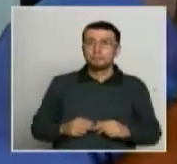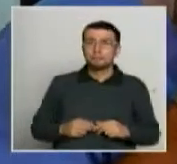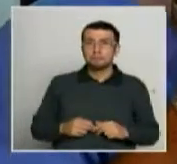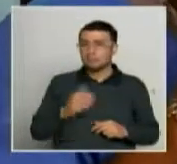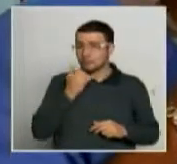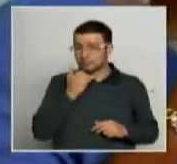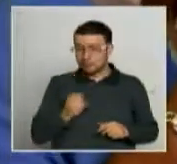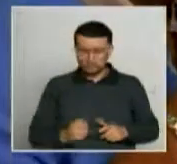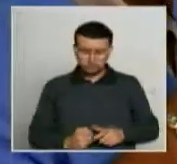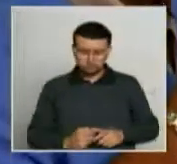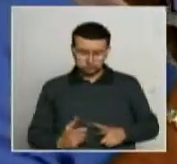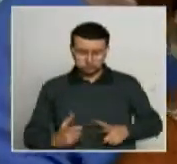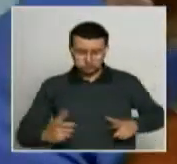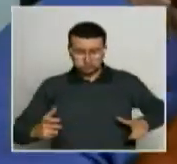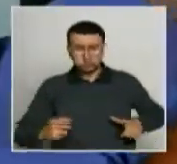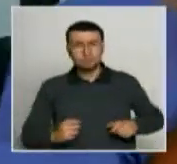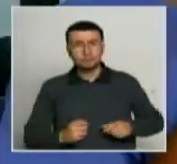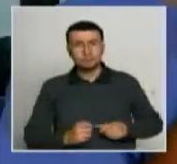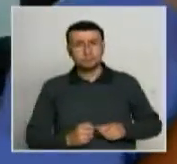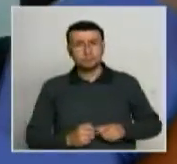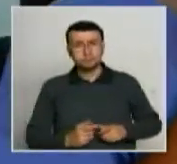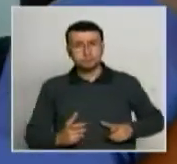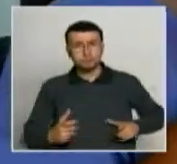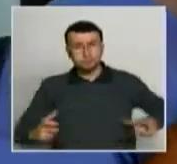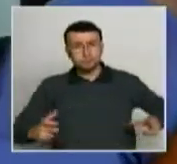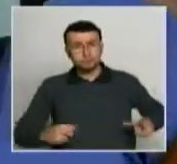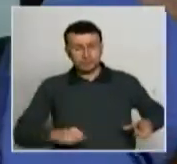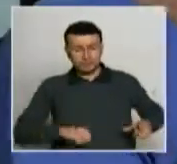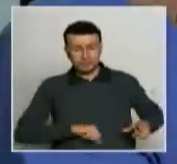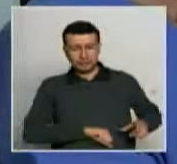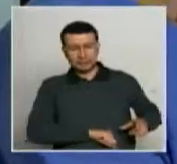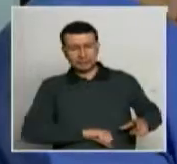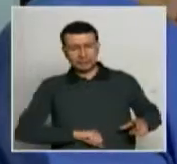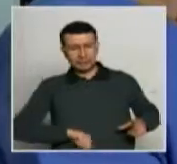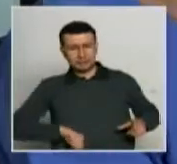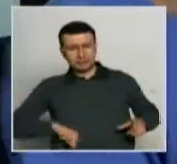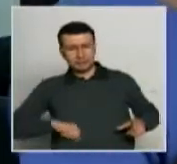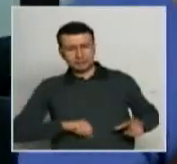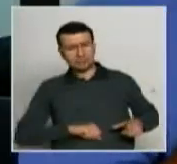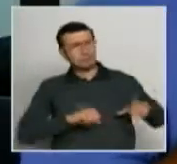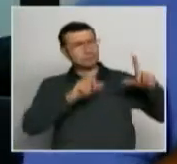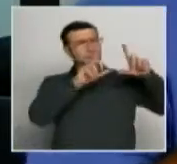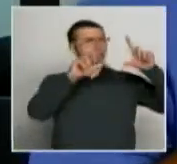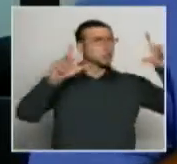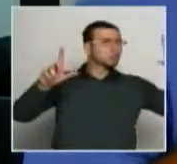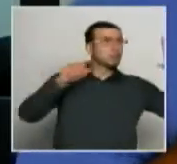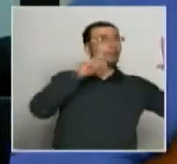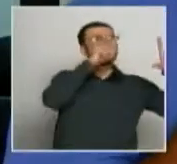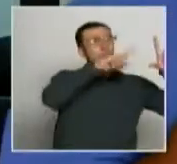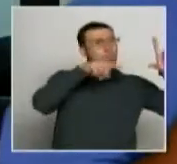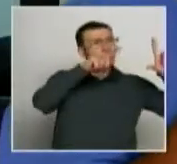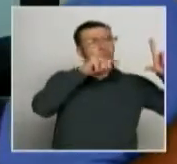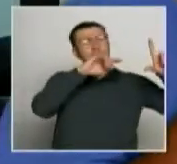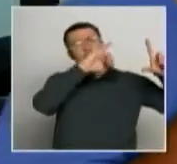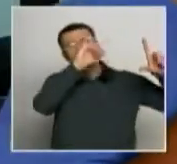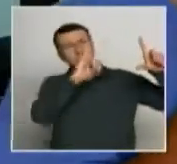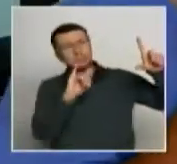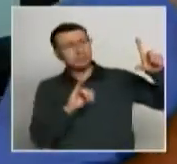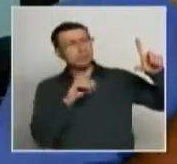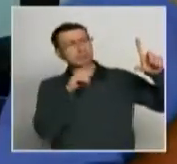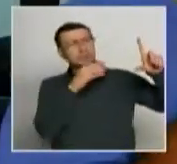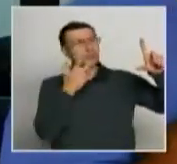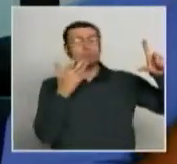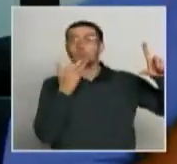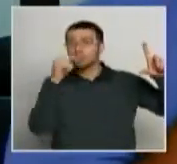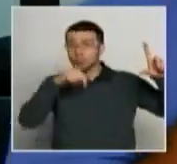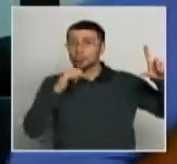a través de procesos electrónicos se ven en la pantalla en forma de imágenes. En este caso vamos a hacer imágenes de